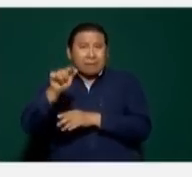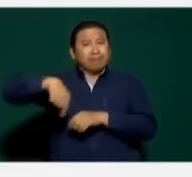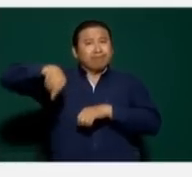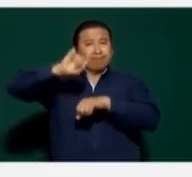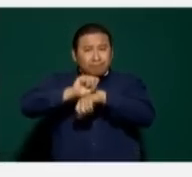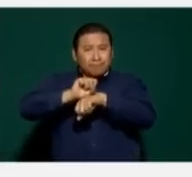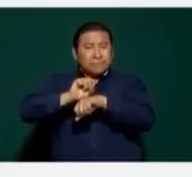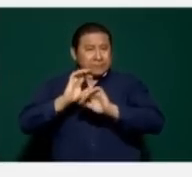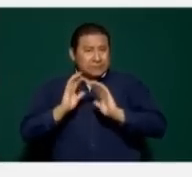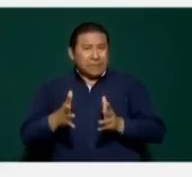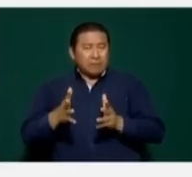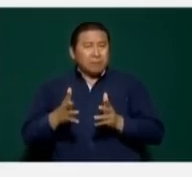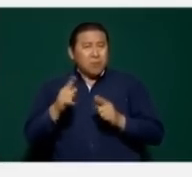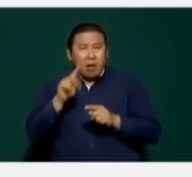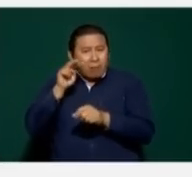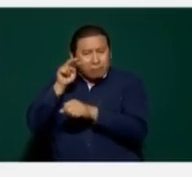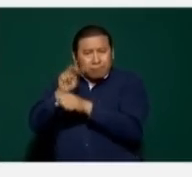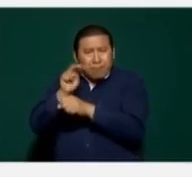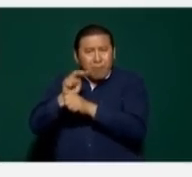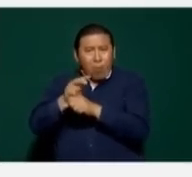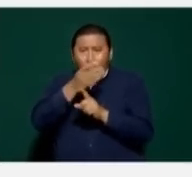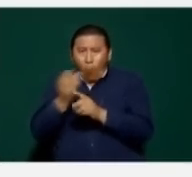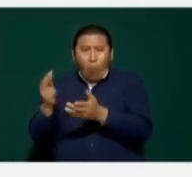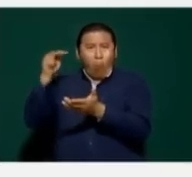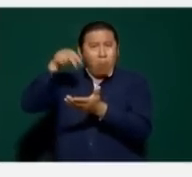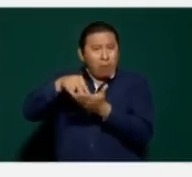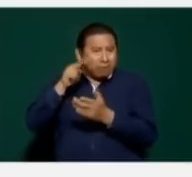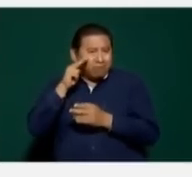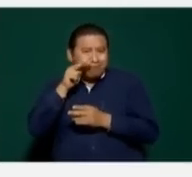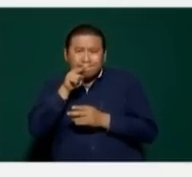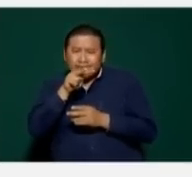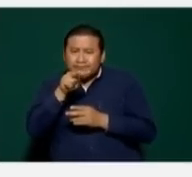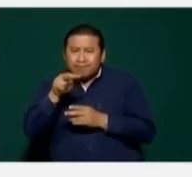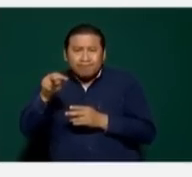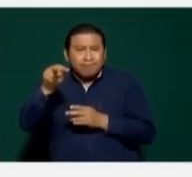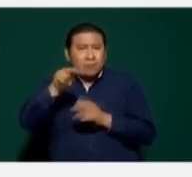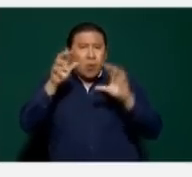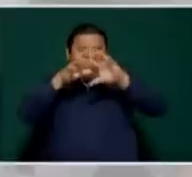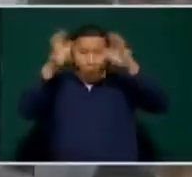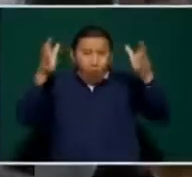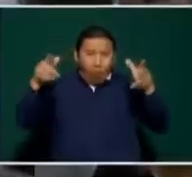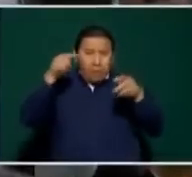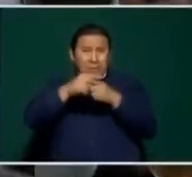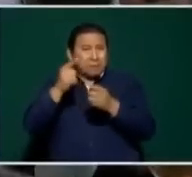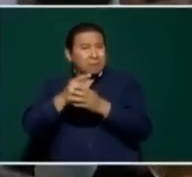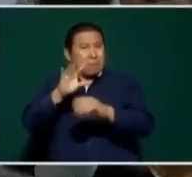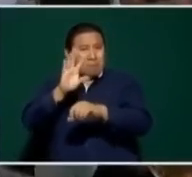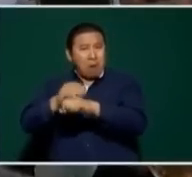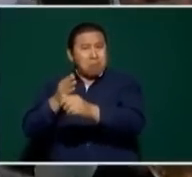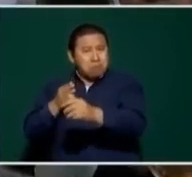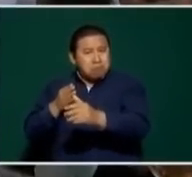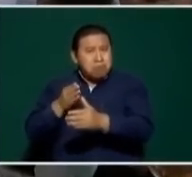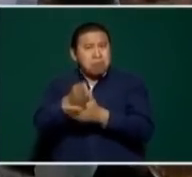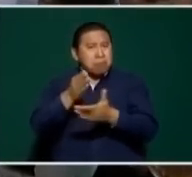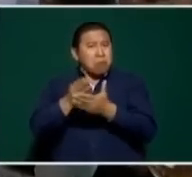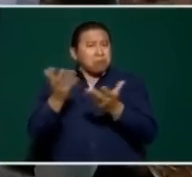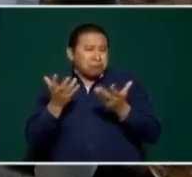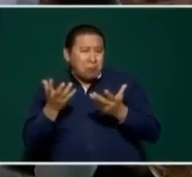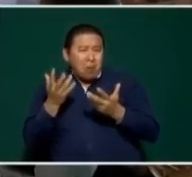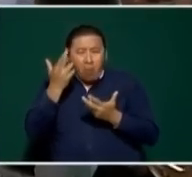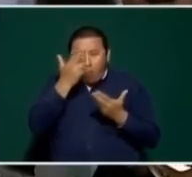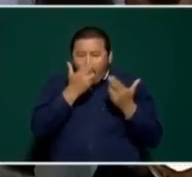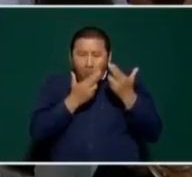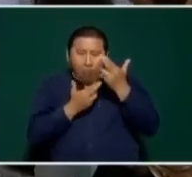semana, que ya fue nuestro operativo ordinario, todas las estaciones de gas se permitieron realizar